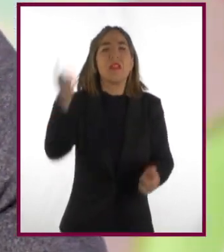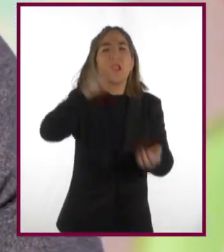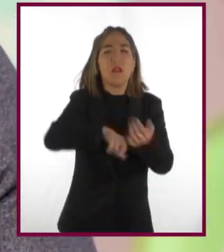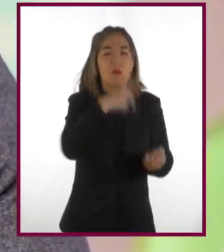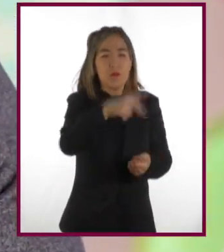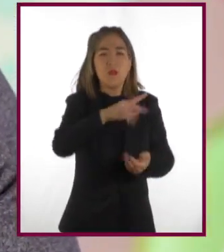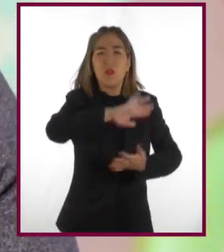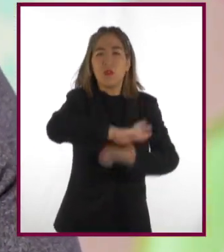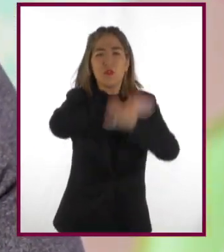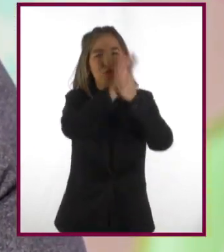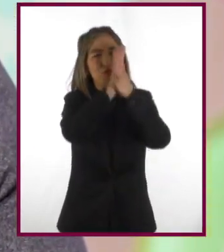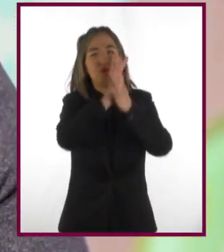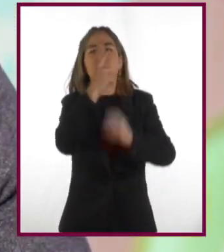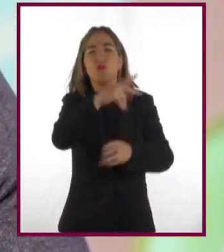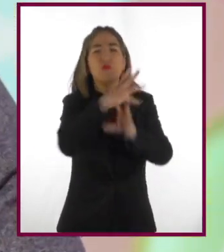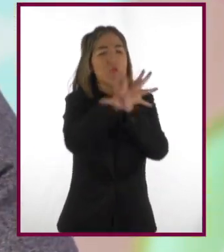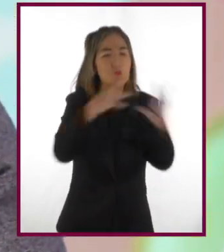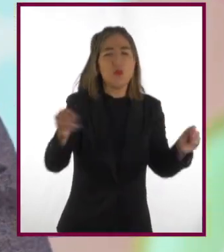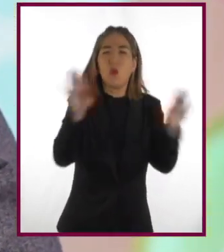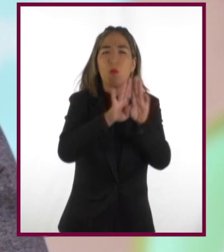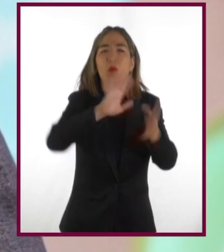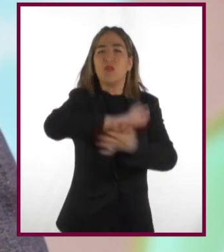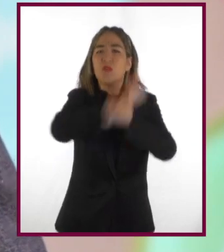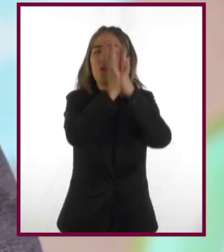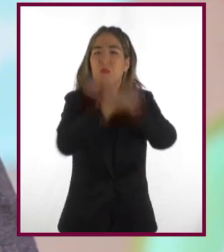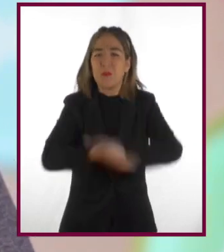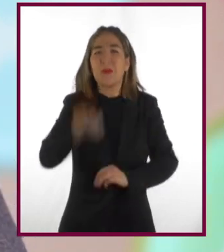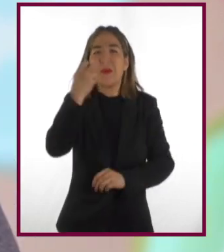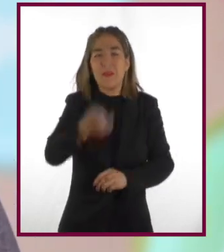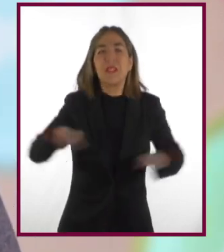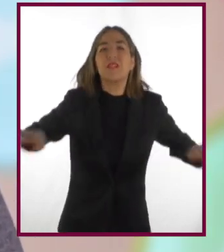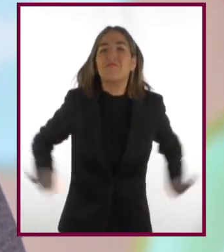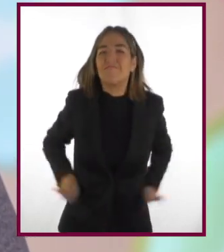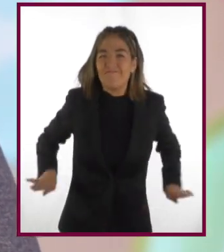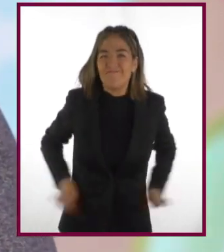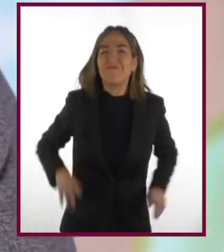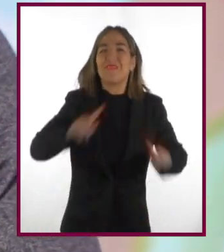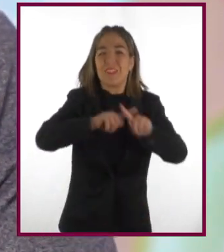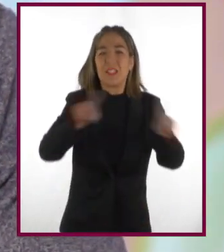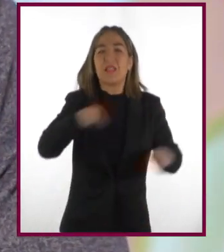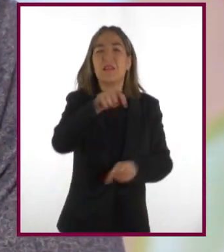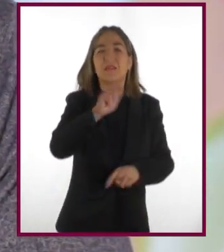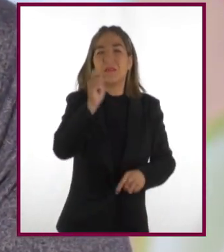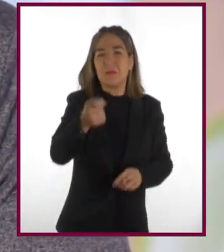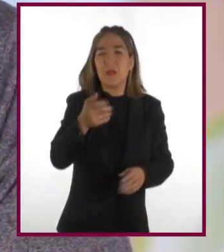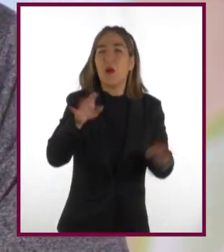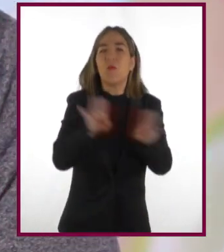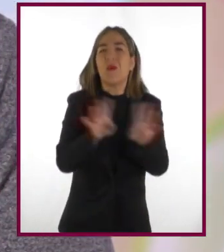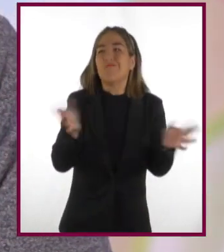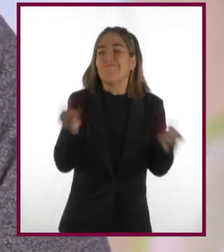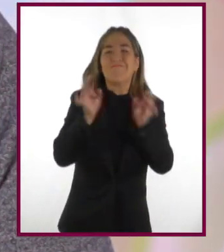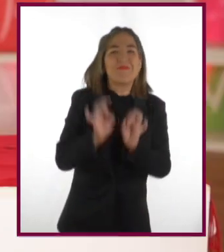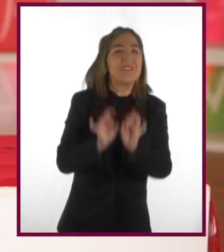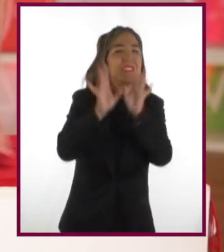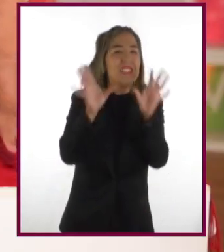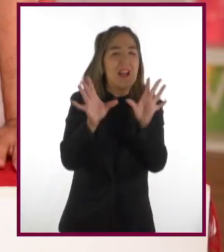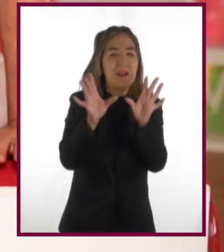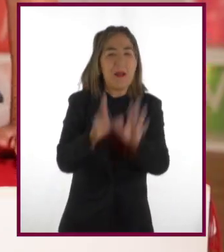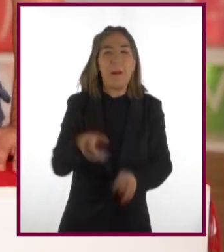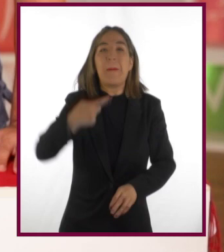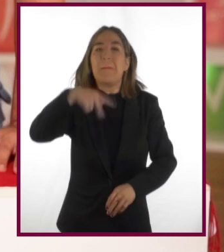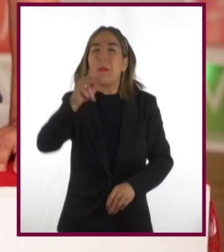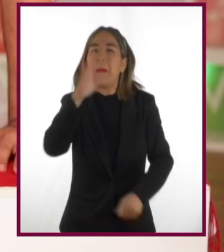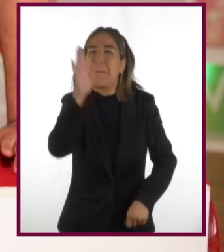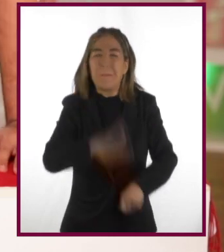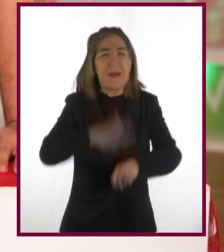cada una de las componentes de la solución era tan extraña que indicaba un comportamiento que parecía fruto del azar. Pero